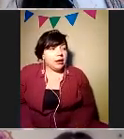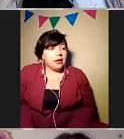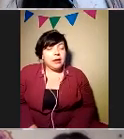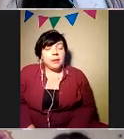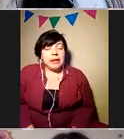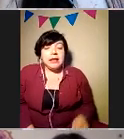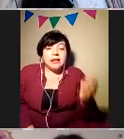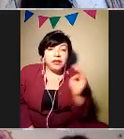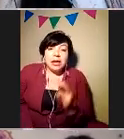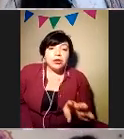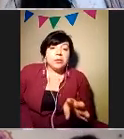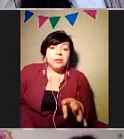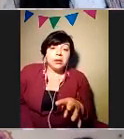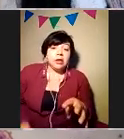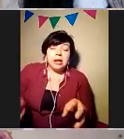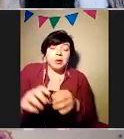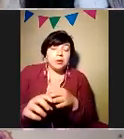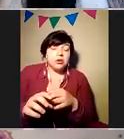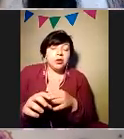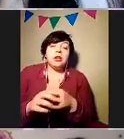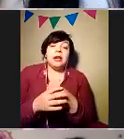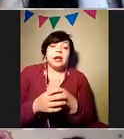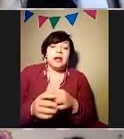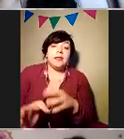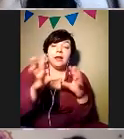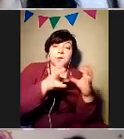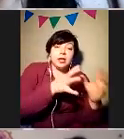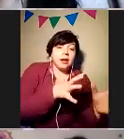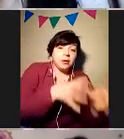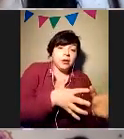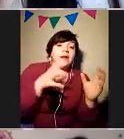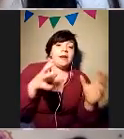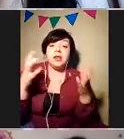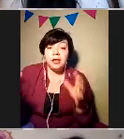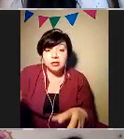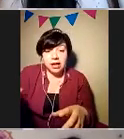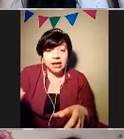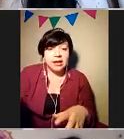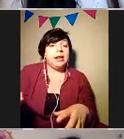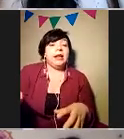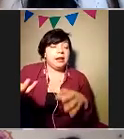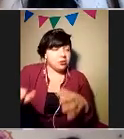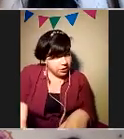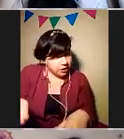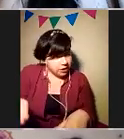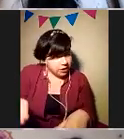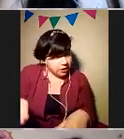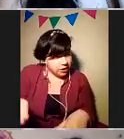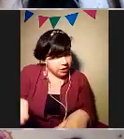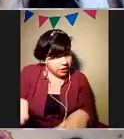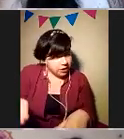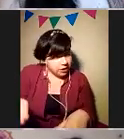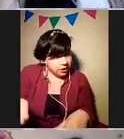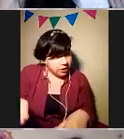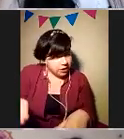hay estudios que identifican cuatro momentos en la producción de la industria de la moda relacionados a las redes sociales.